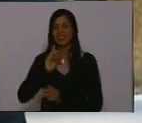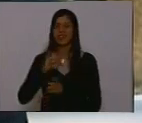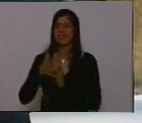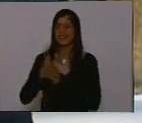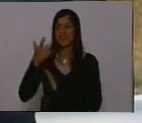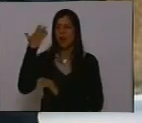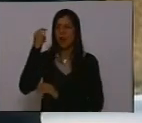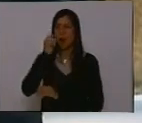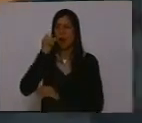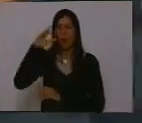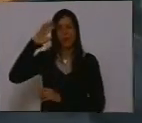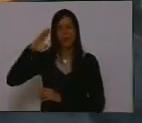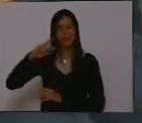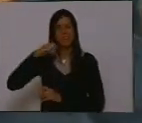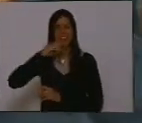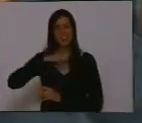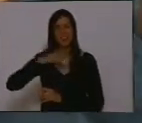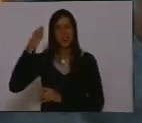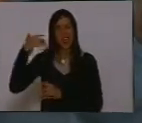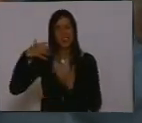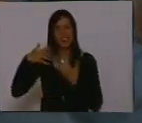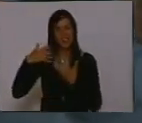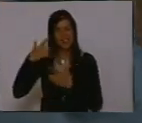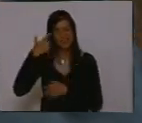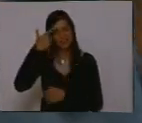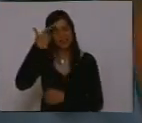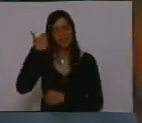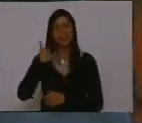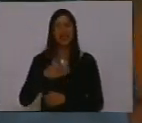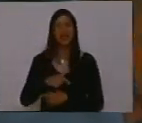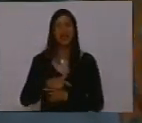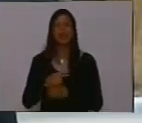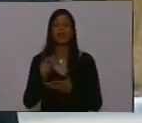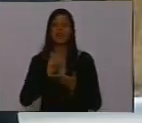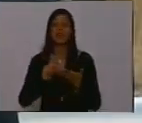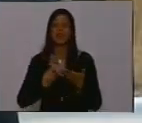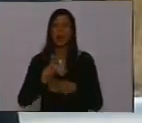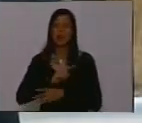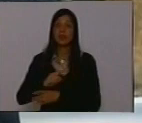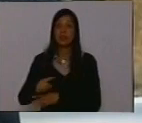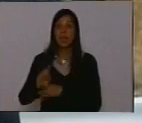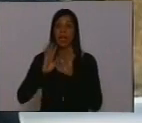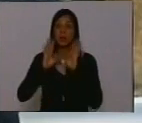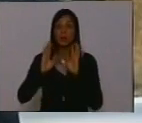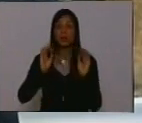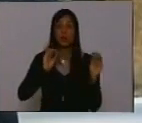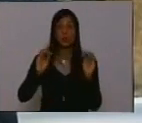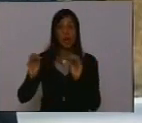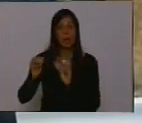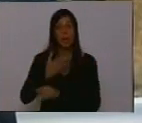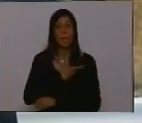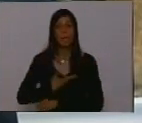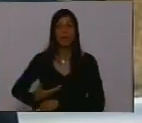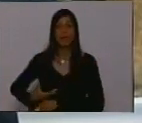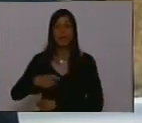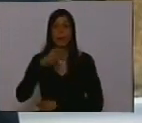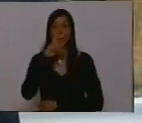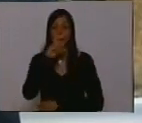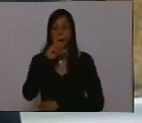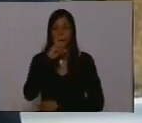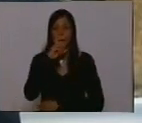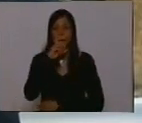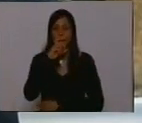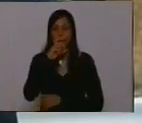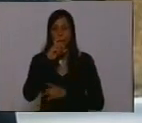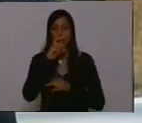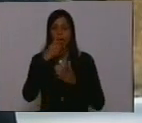En esas líneas del decreto de convocatoria, el presidente coloca este